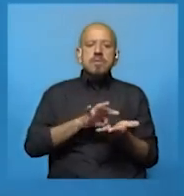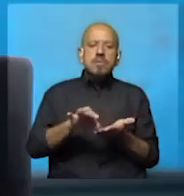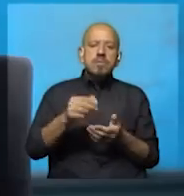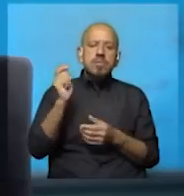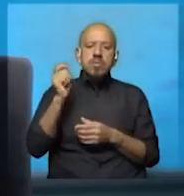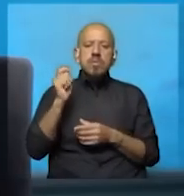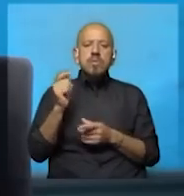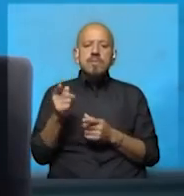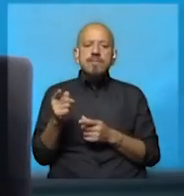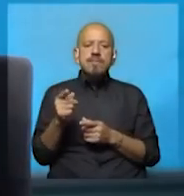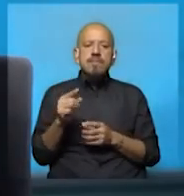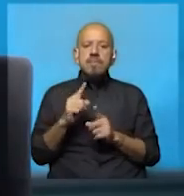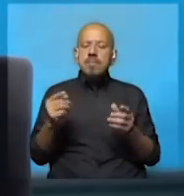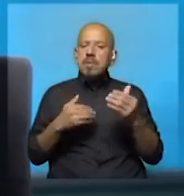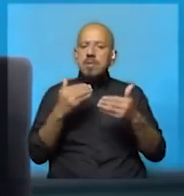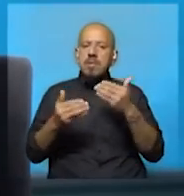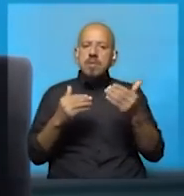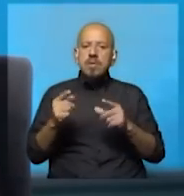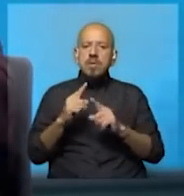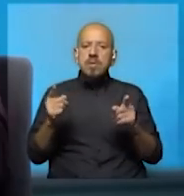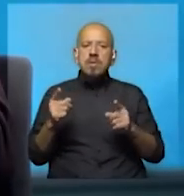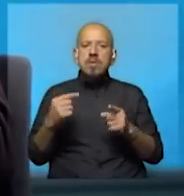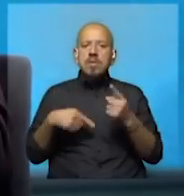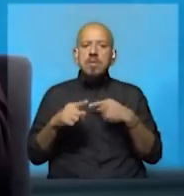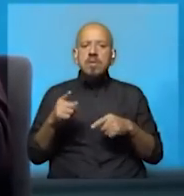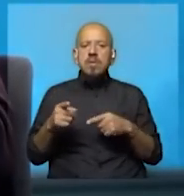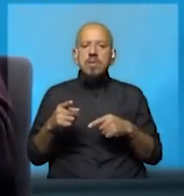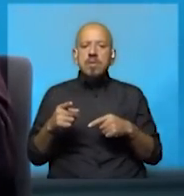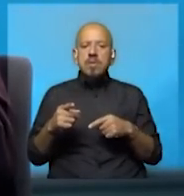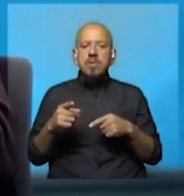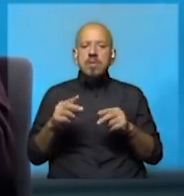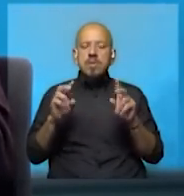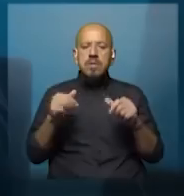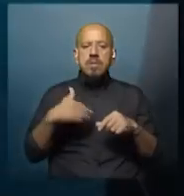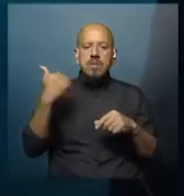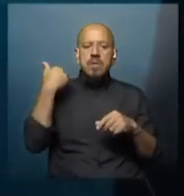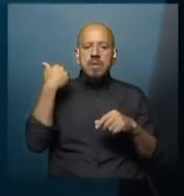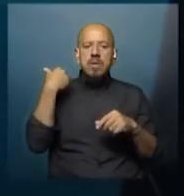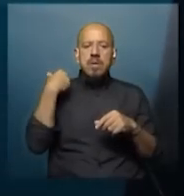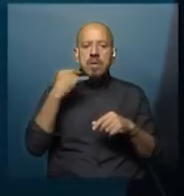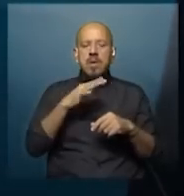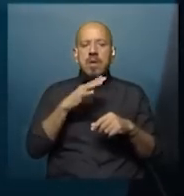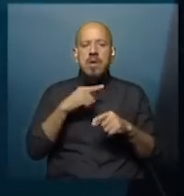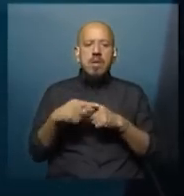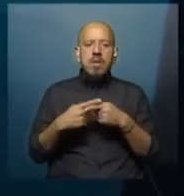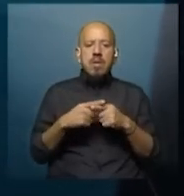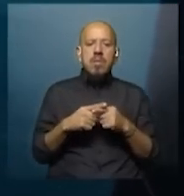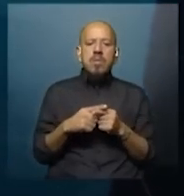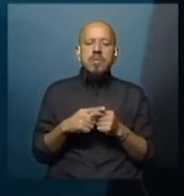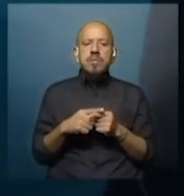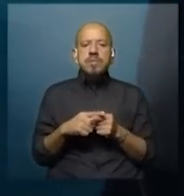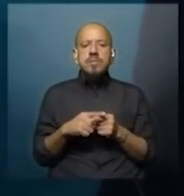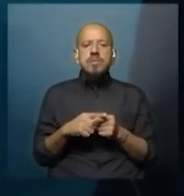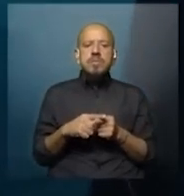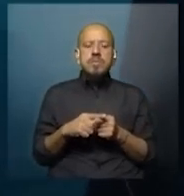pública Eso después no prosperó pero perfectamente se puede ajustar este caso astiano también Sí hay toda una discusión sobre que o